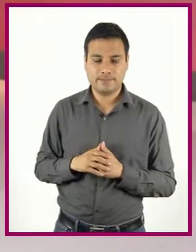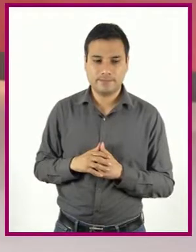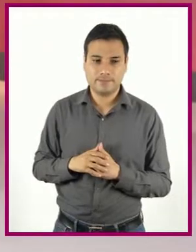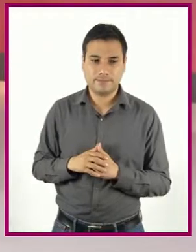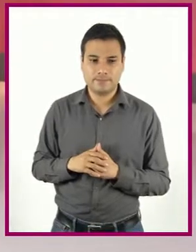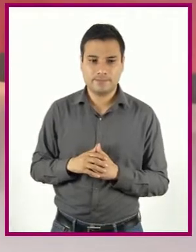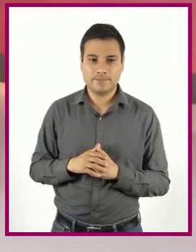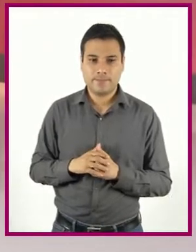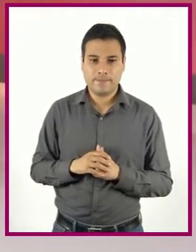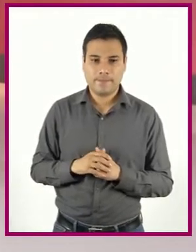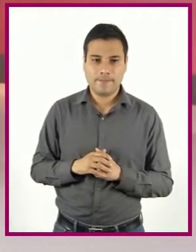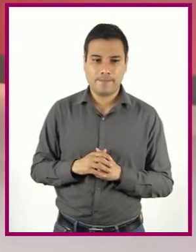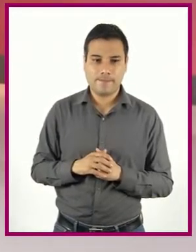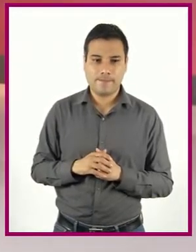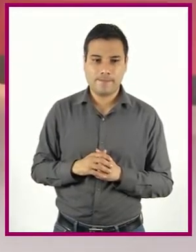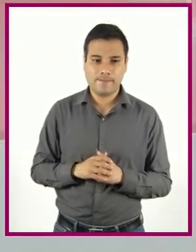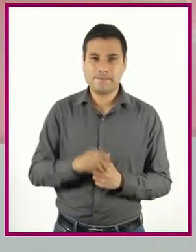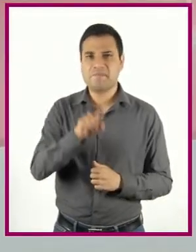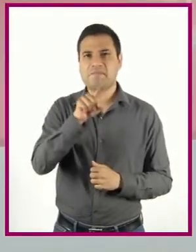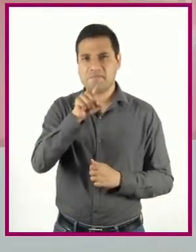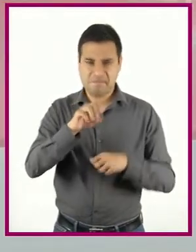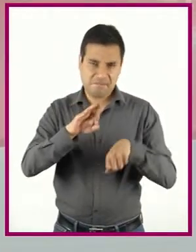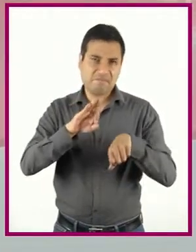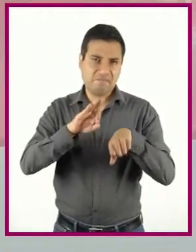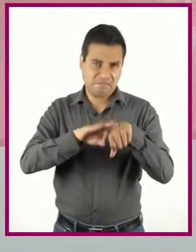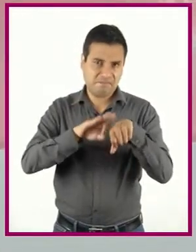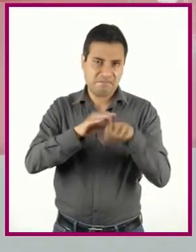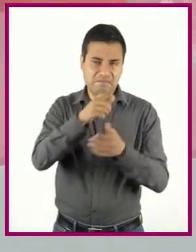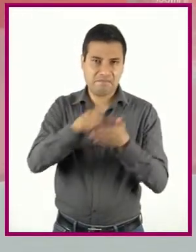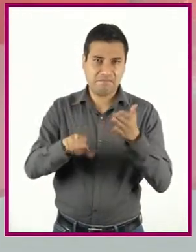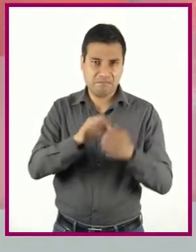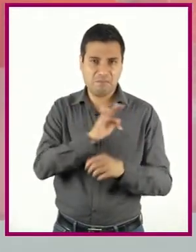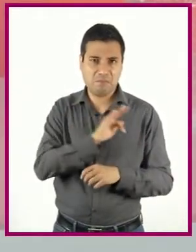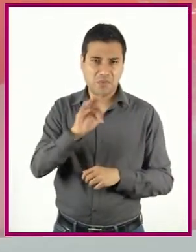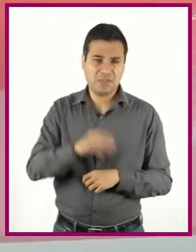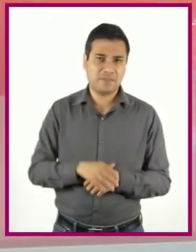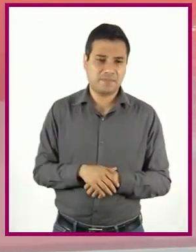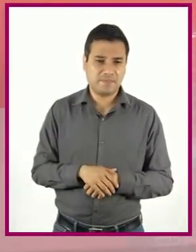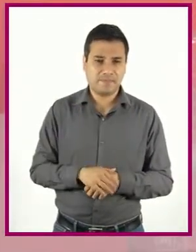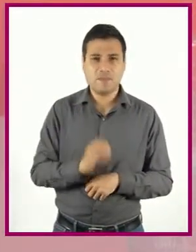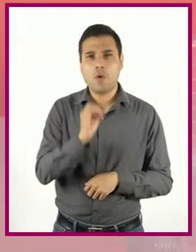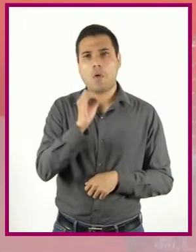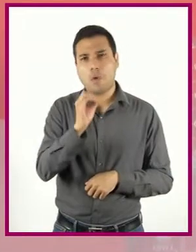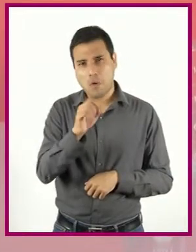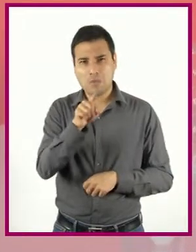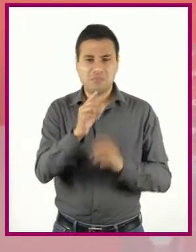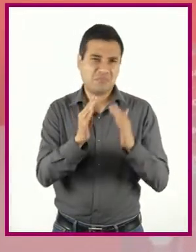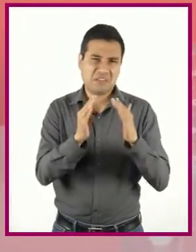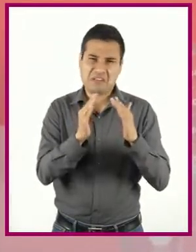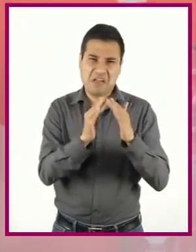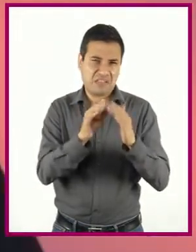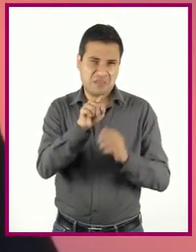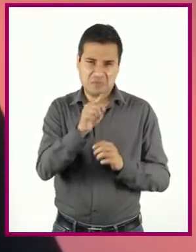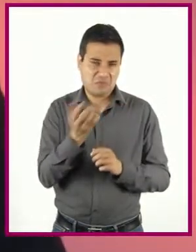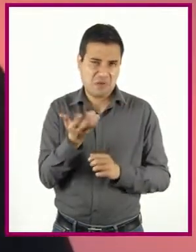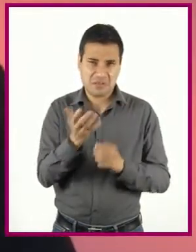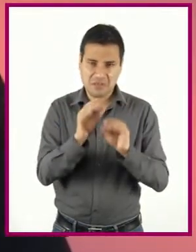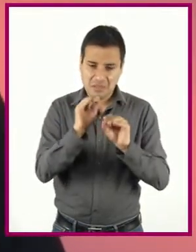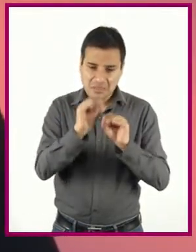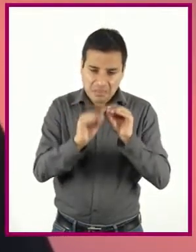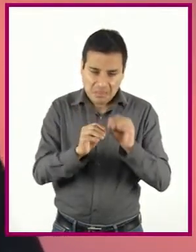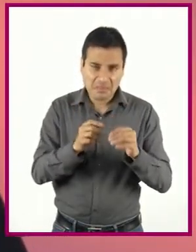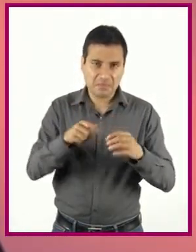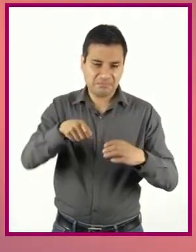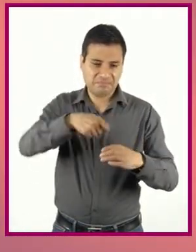disolución de almidón, con un poco, la pueden preparar con un poco de fécula de maíz en agua, tubos